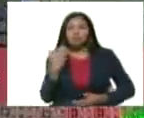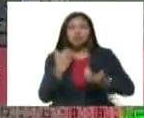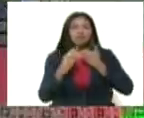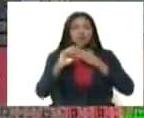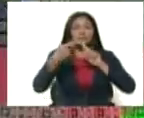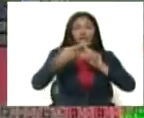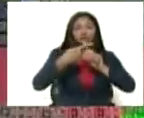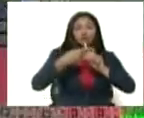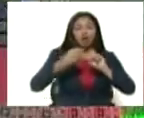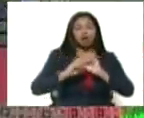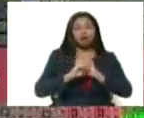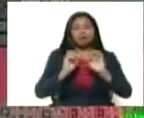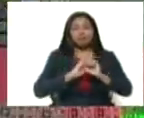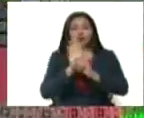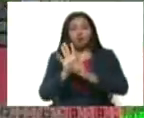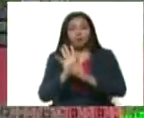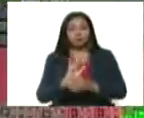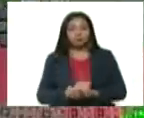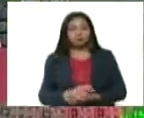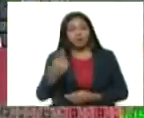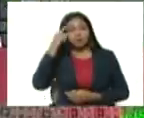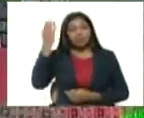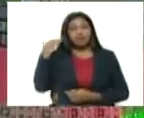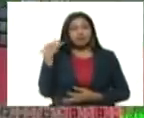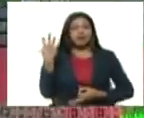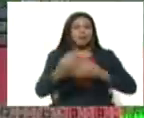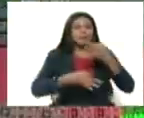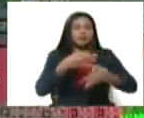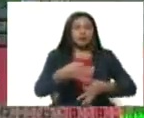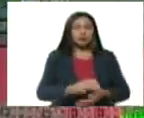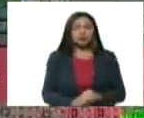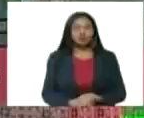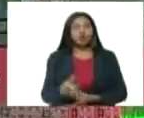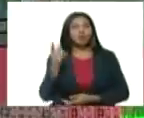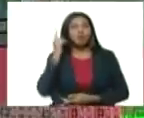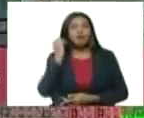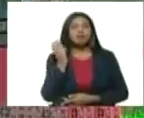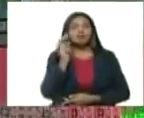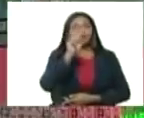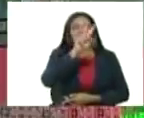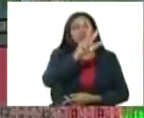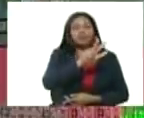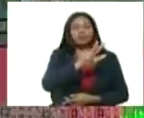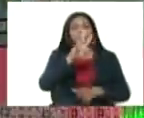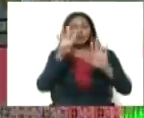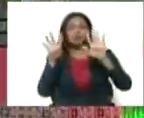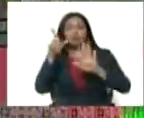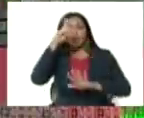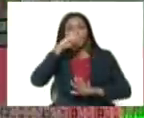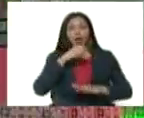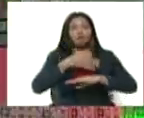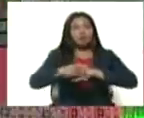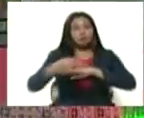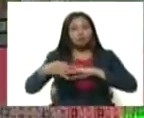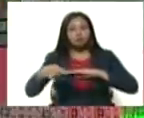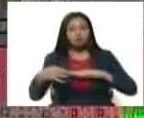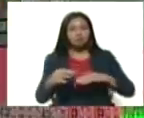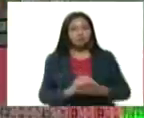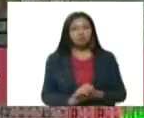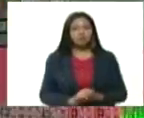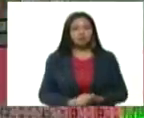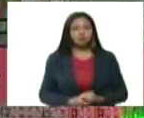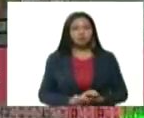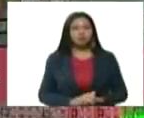de los pacientes que referimos el día de ayer. Tenemos una femenina de 39 años en el municipio